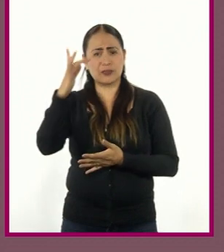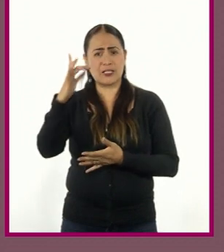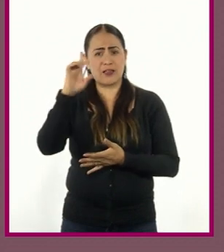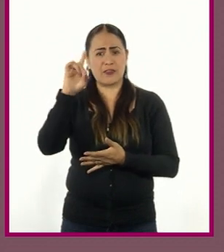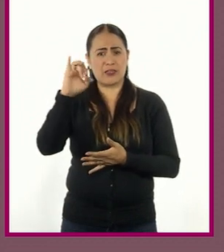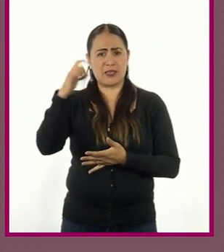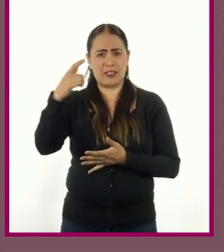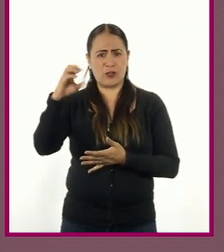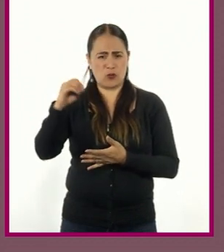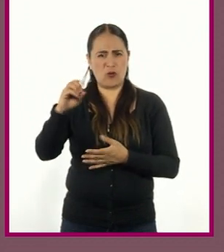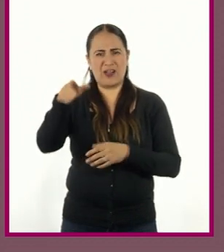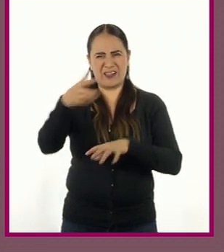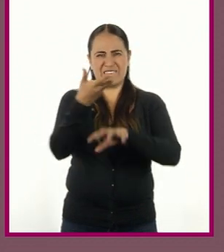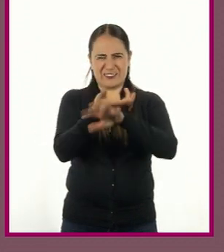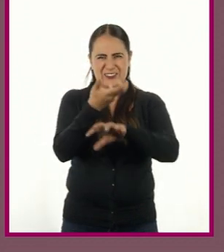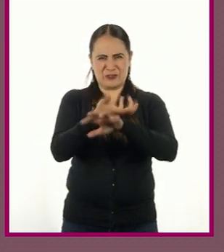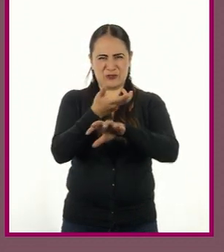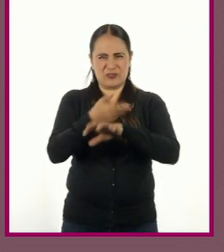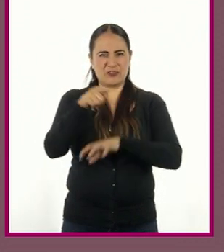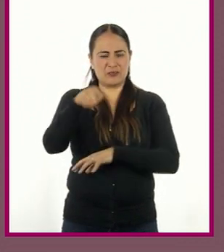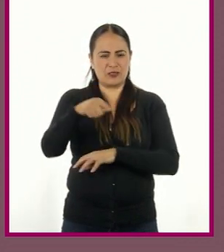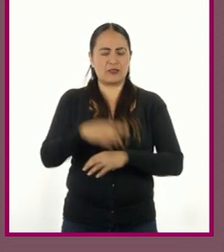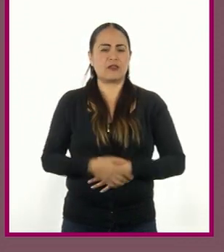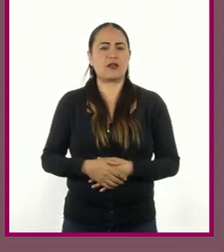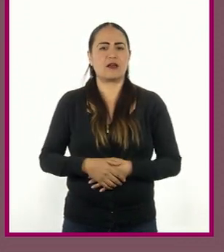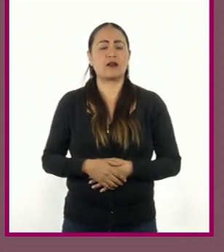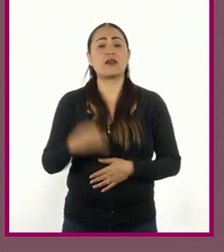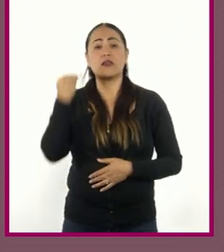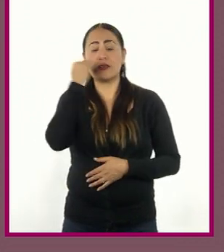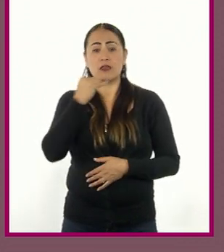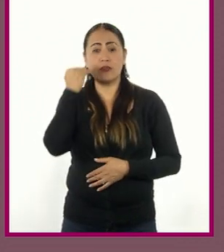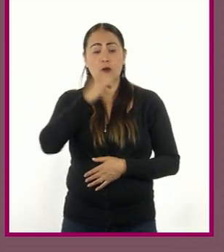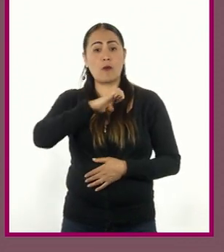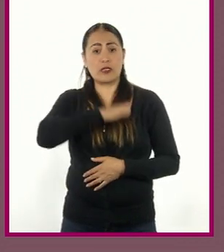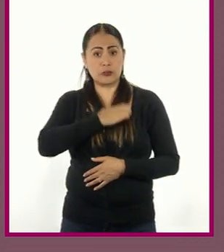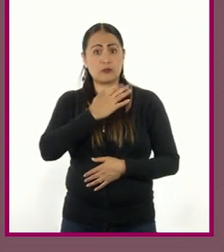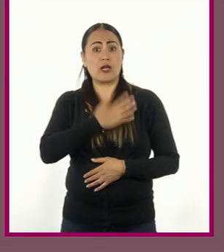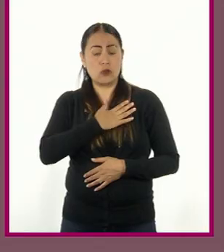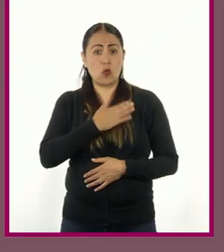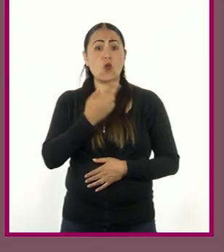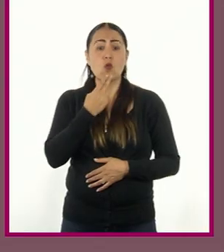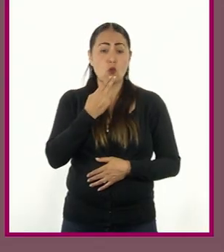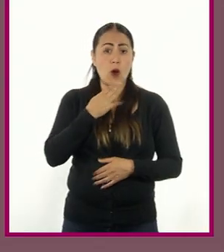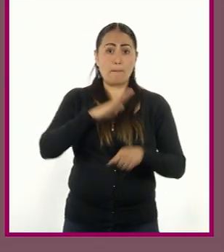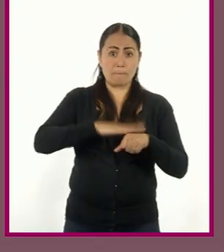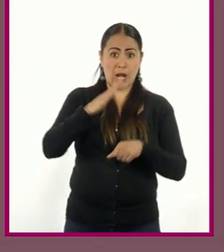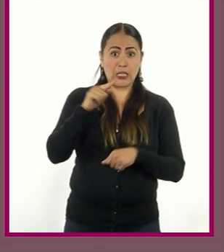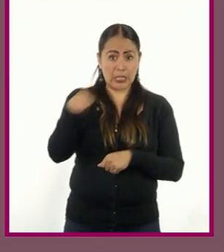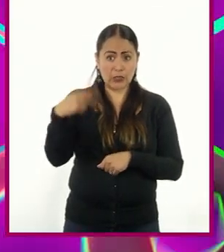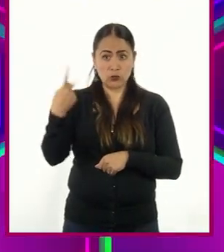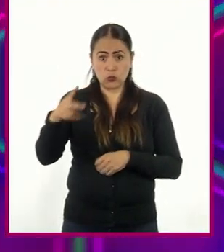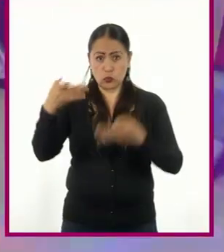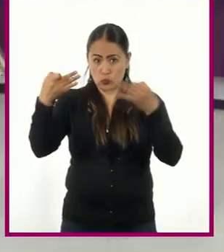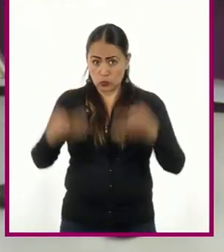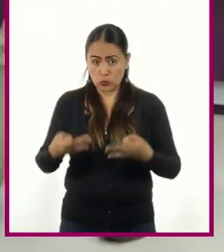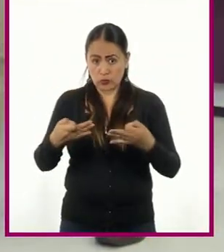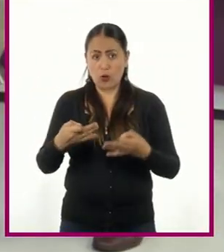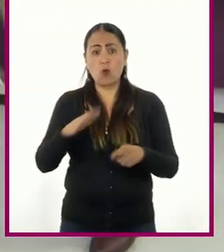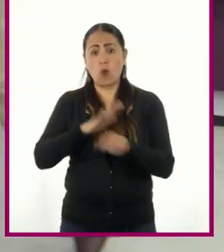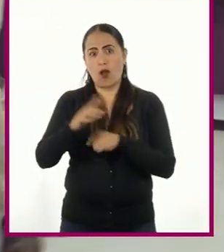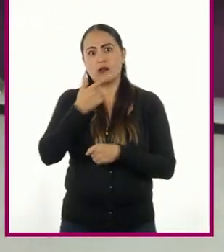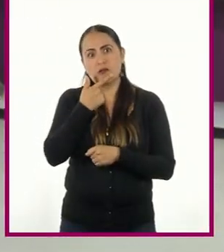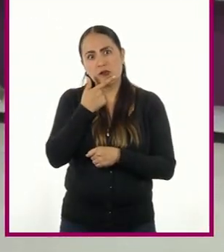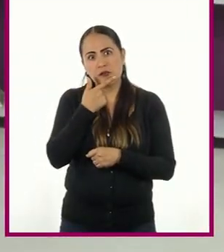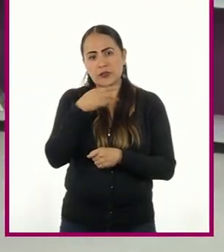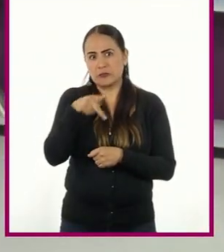California, pertenece a un país distinto, el idioma español es más utilizado que el inglés, que es el idioma oficial.